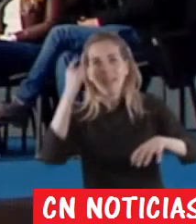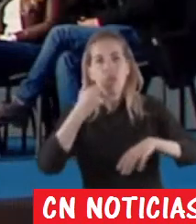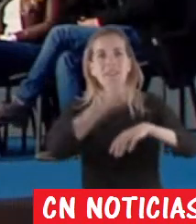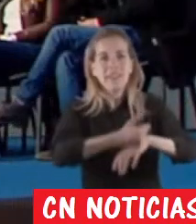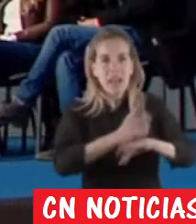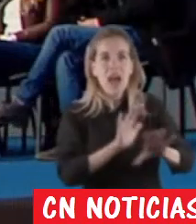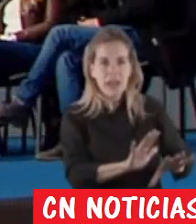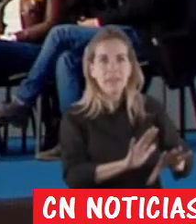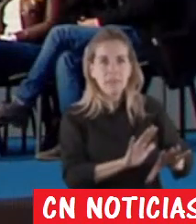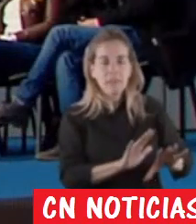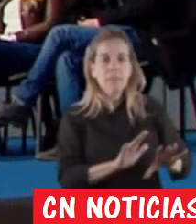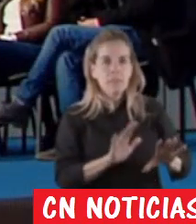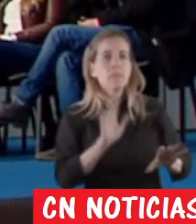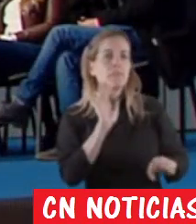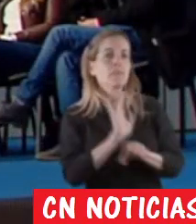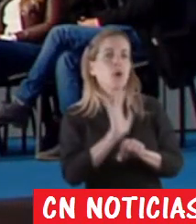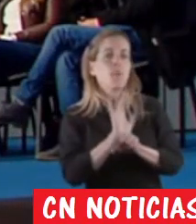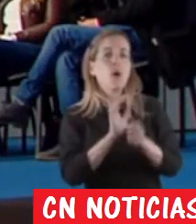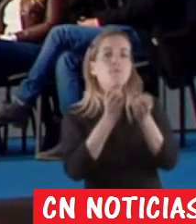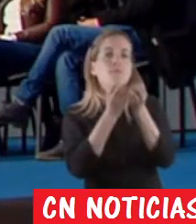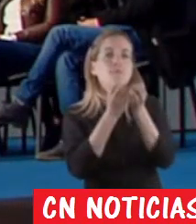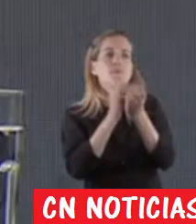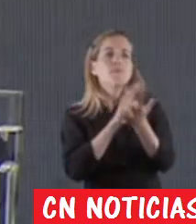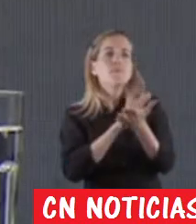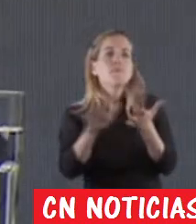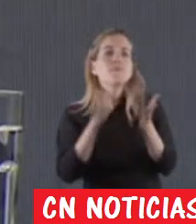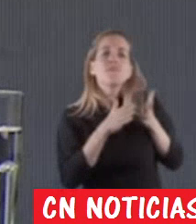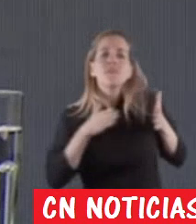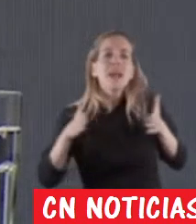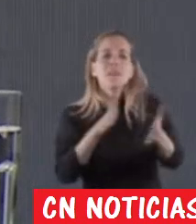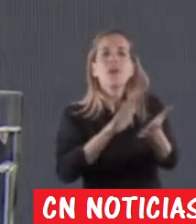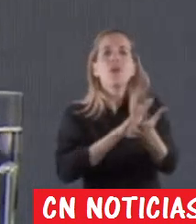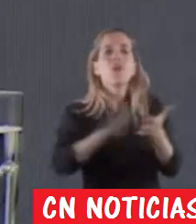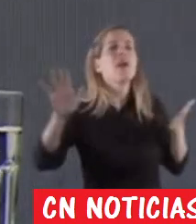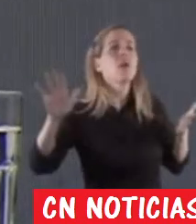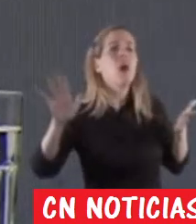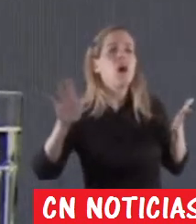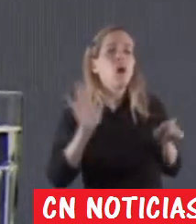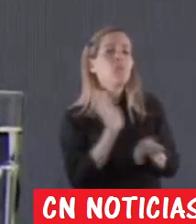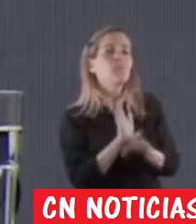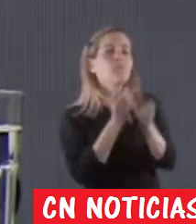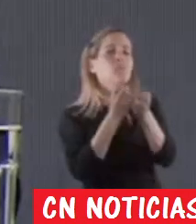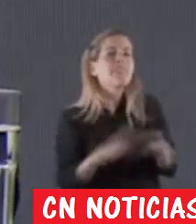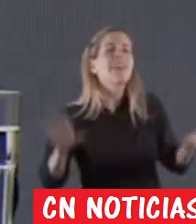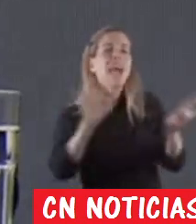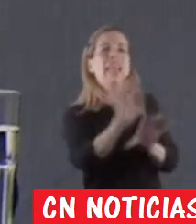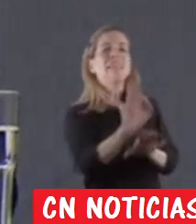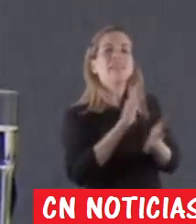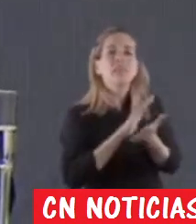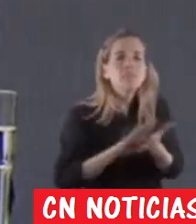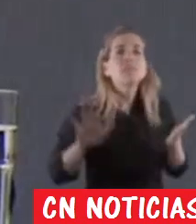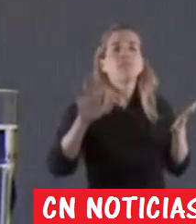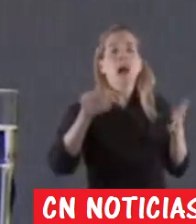Vamos a dar vuelta a una página para ver si de una vez por todas la Argentina puede aprovechar las